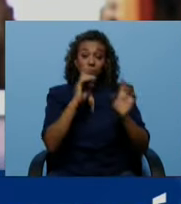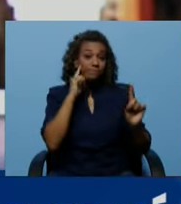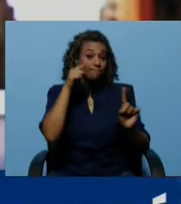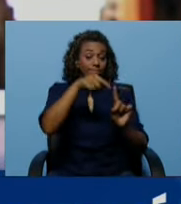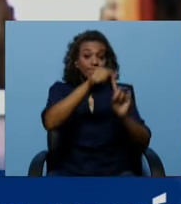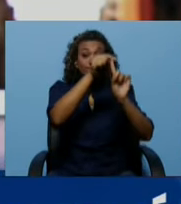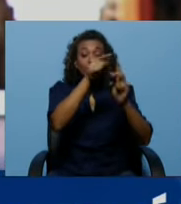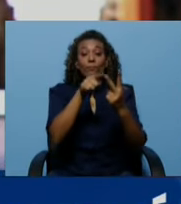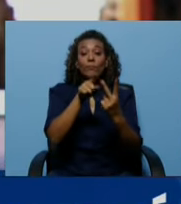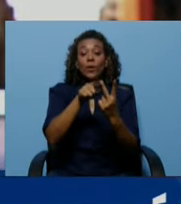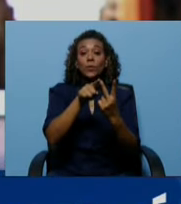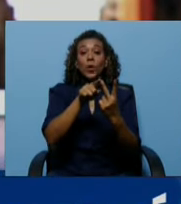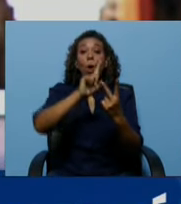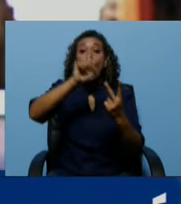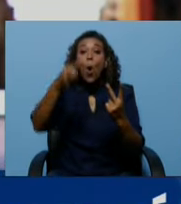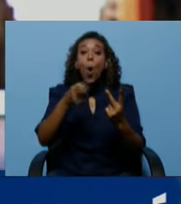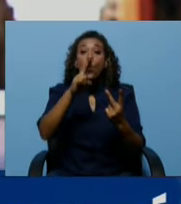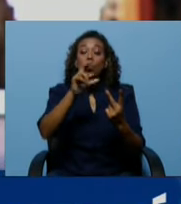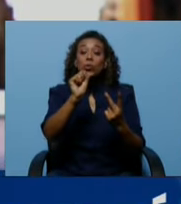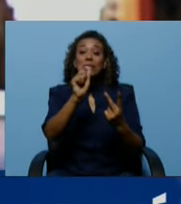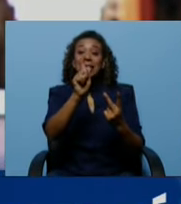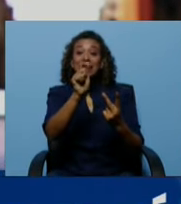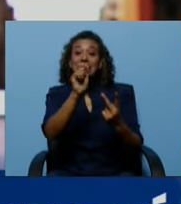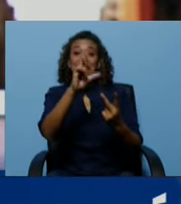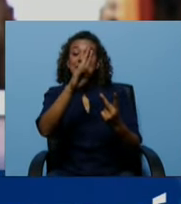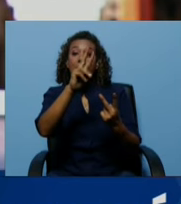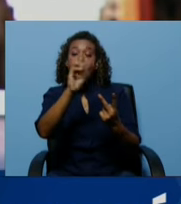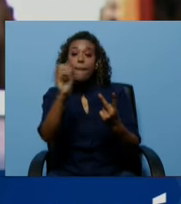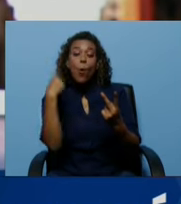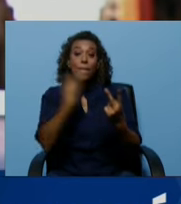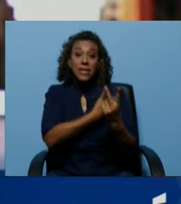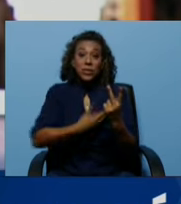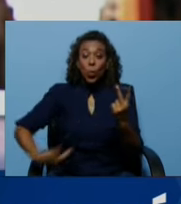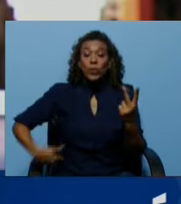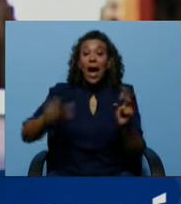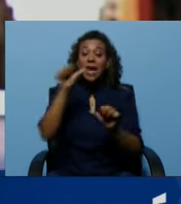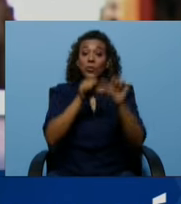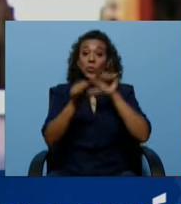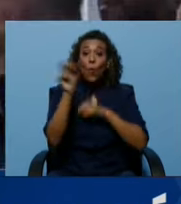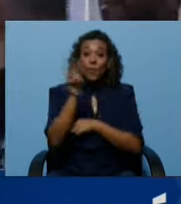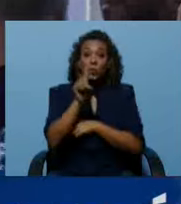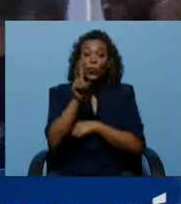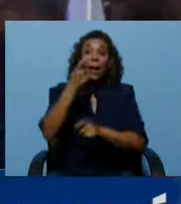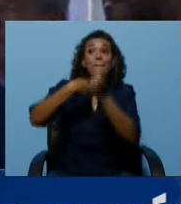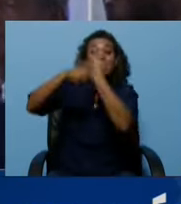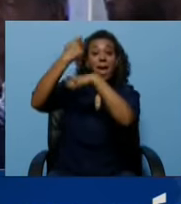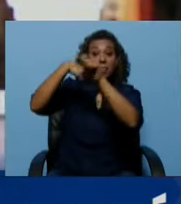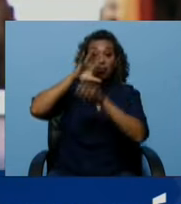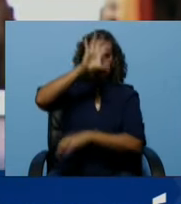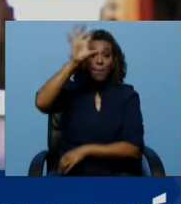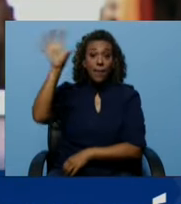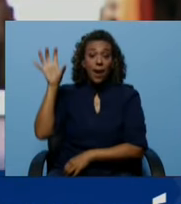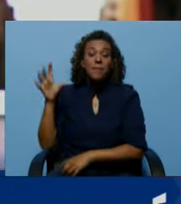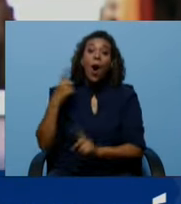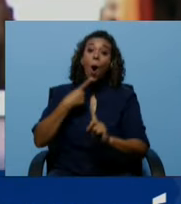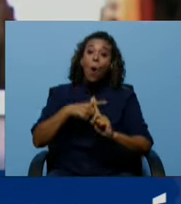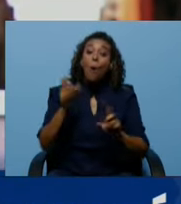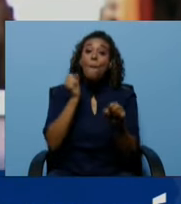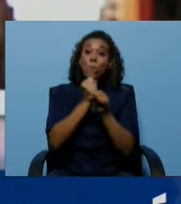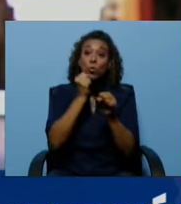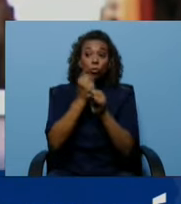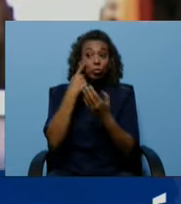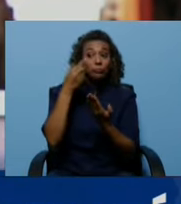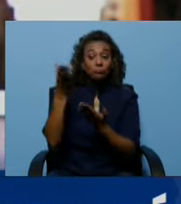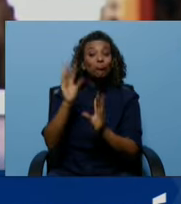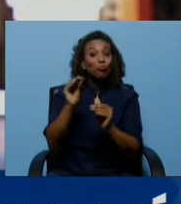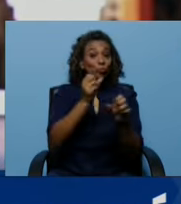a Gustavo González Bellutini, presidente de la Asociación Venezolana de Exportadores. Bueno, hay mucho trabajo, González